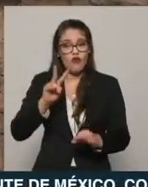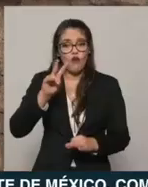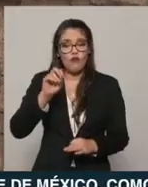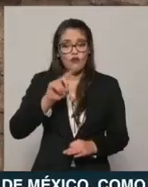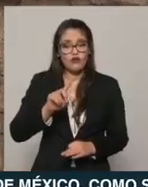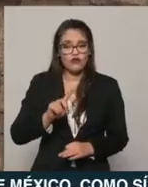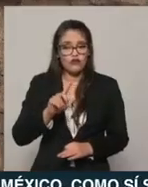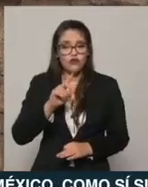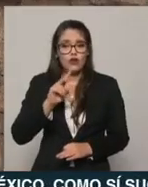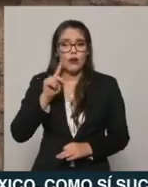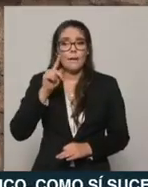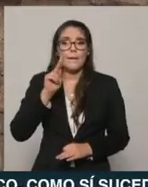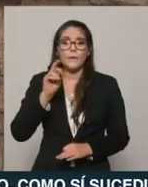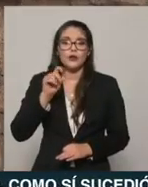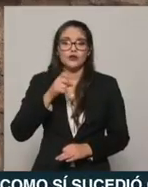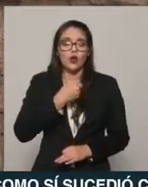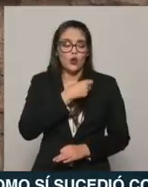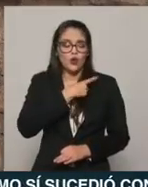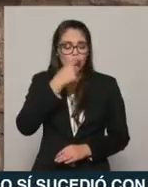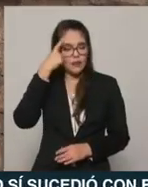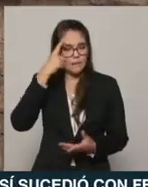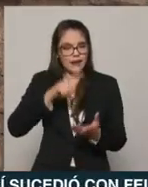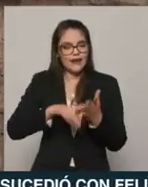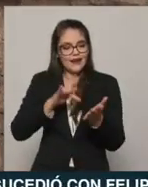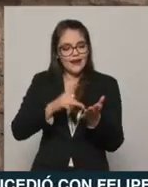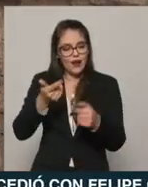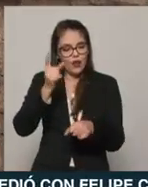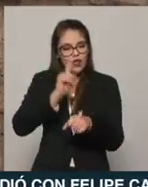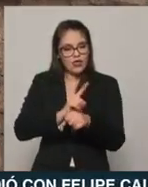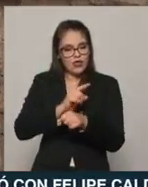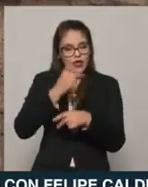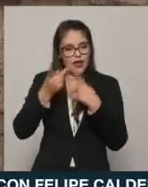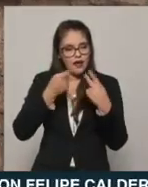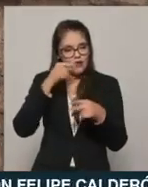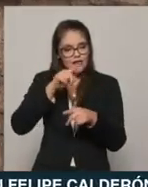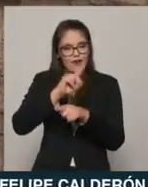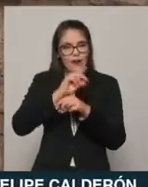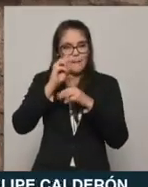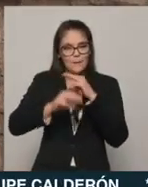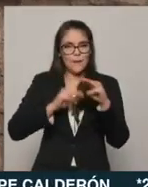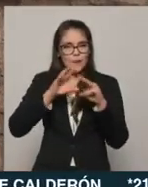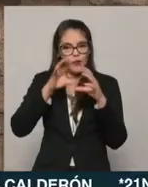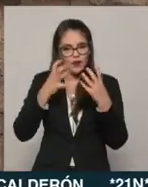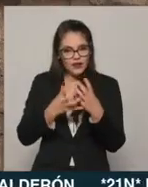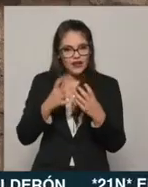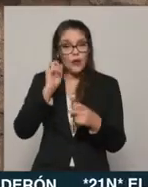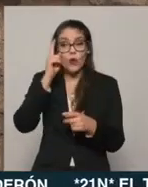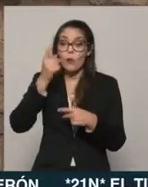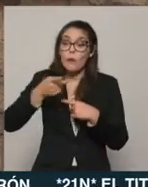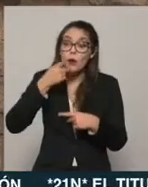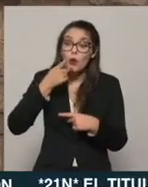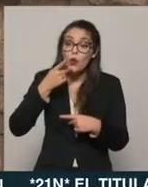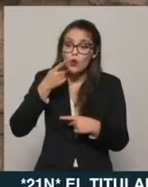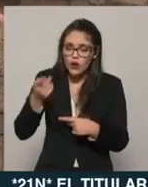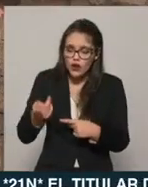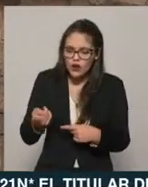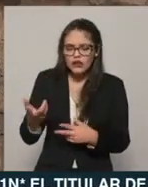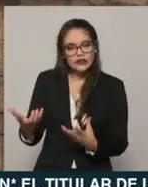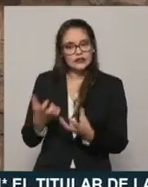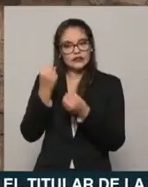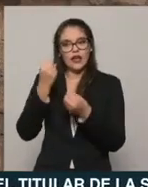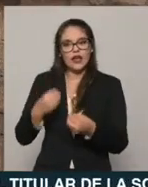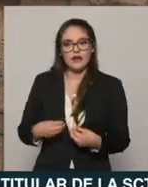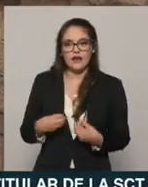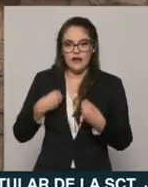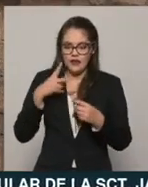Gracias por hablar con nosotros con motivo del Día Mundial de la Salud Mental. Nos quedamos con esta reflexión de la campaña. Haz una pregunta, salva una vida. Acercarnos